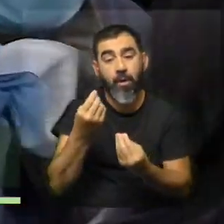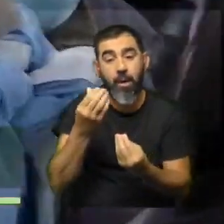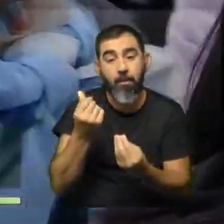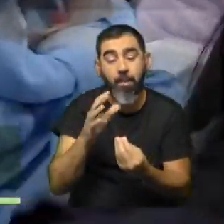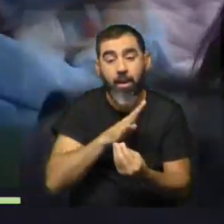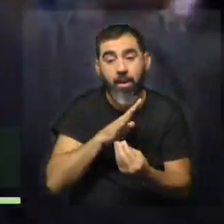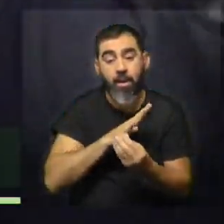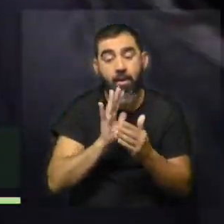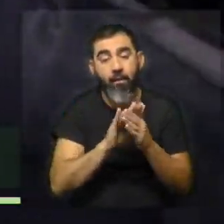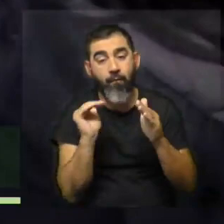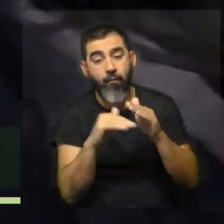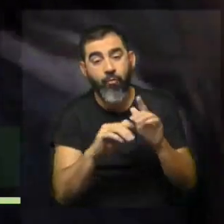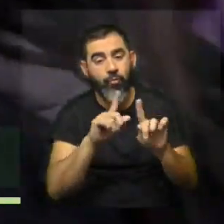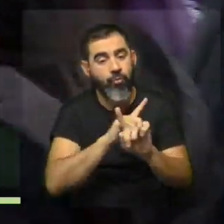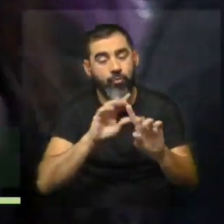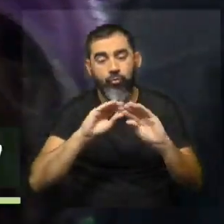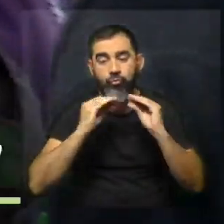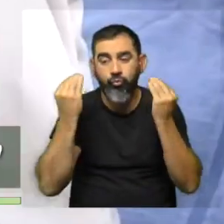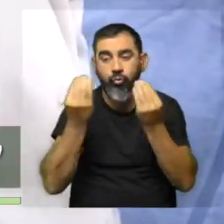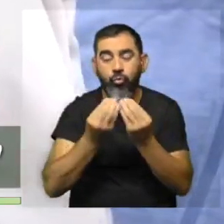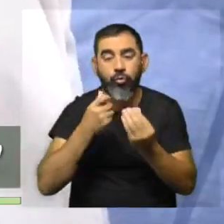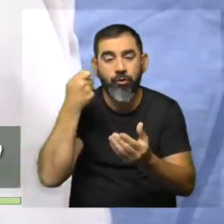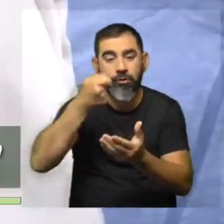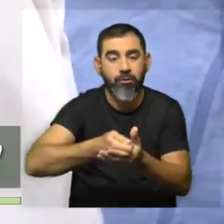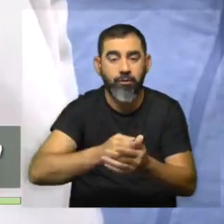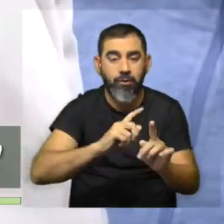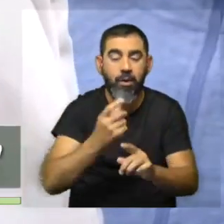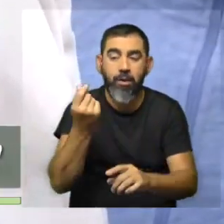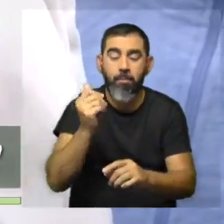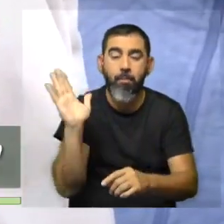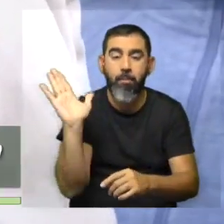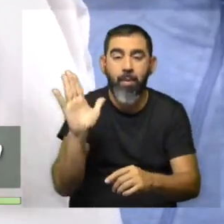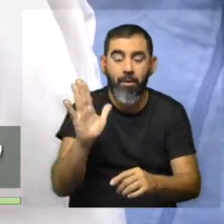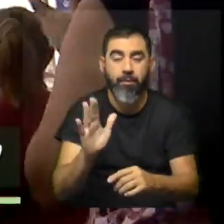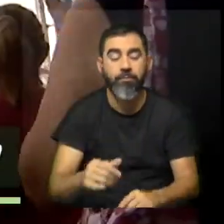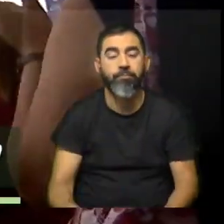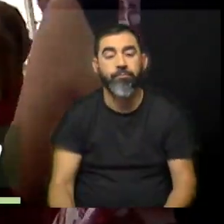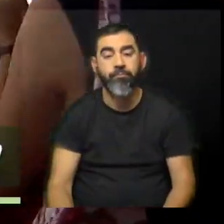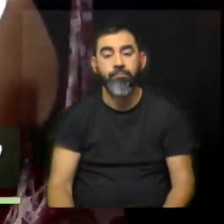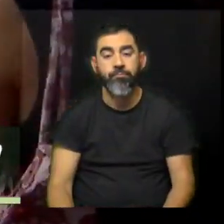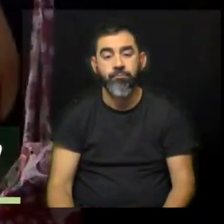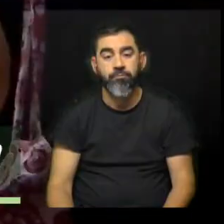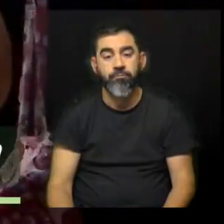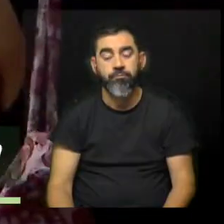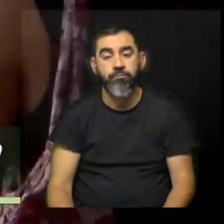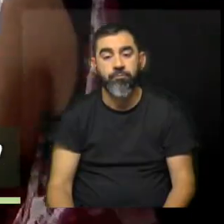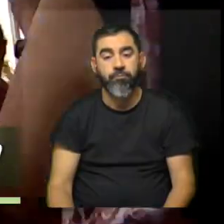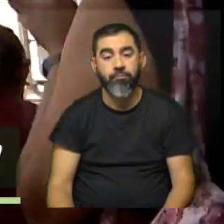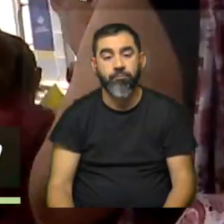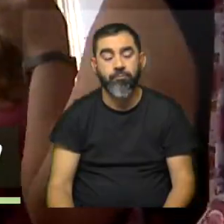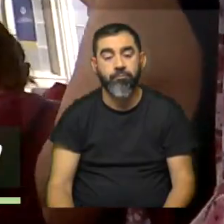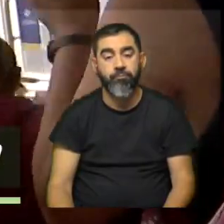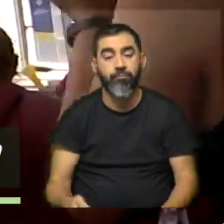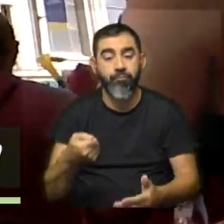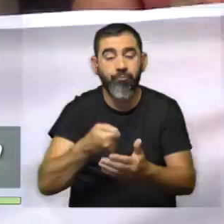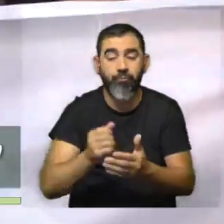en el fondo de garantía no cubre la cantidad de dinero que implica la suma del pago de